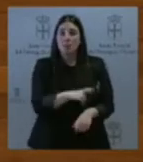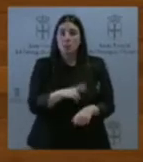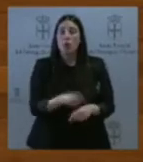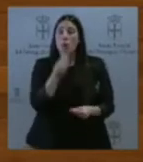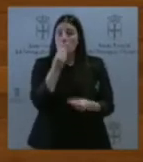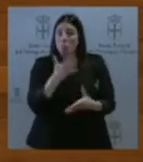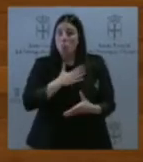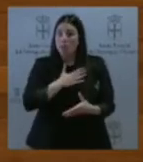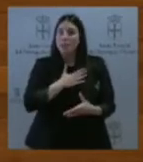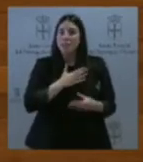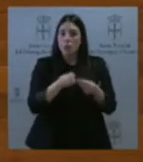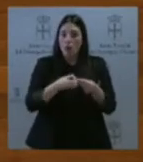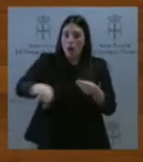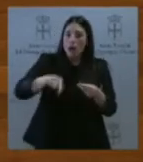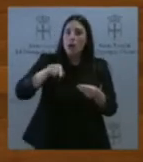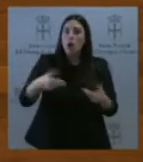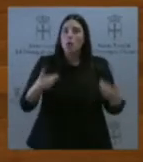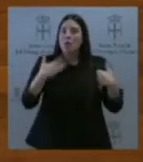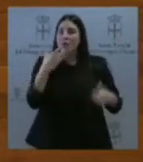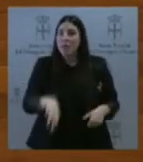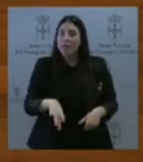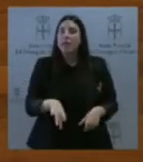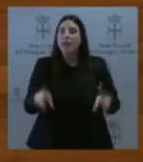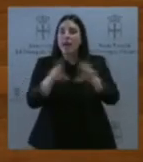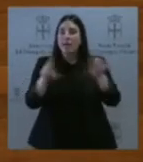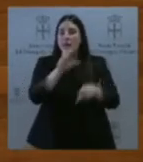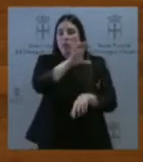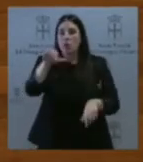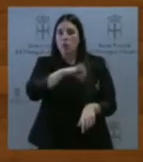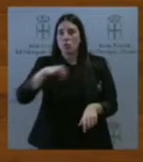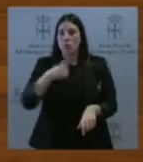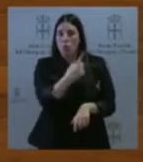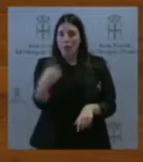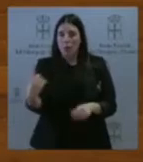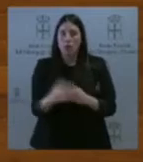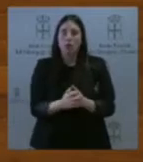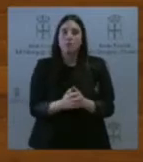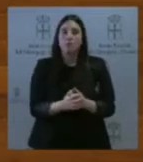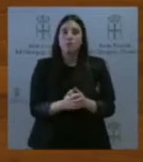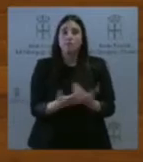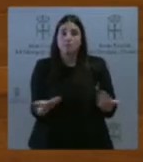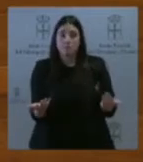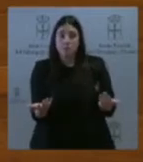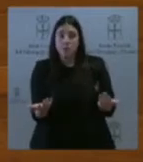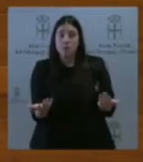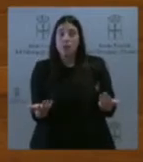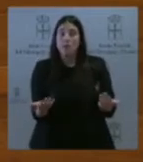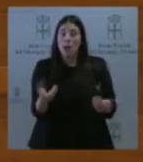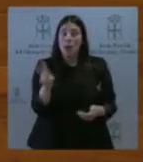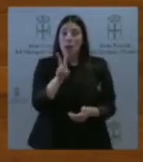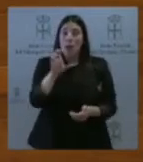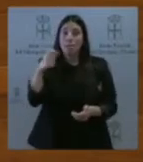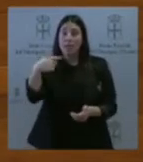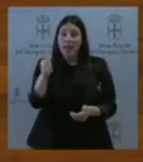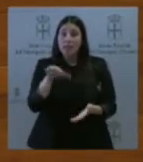competencia es de la entidad que en cada comunidad tenga a su cargo el patrimonio histórico. Ergo, dado que la Vega ni es un servicio público gestionado por el Estado ni